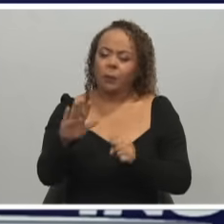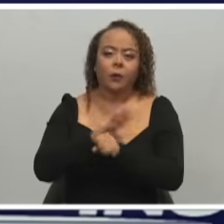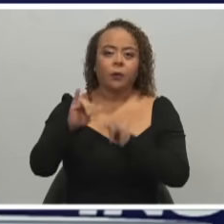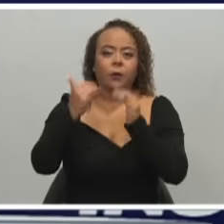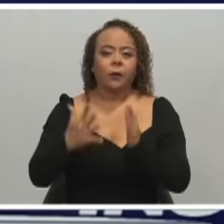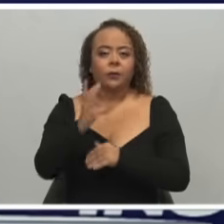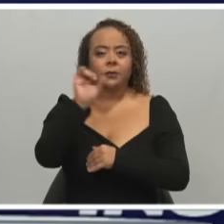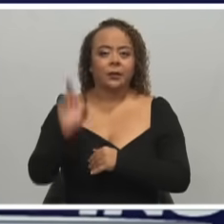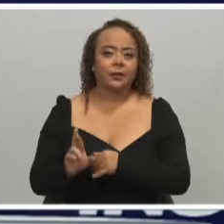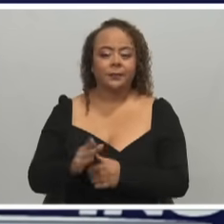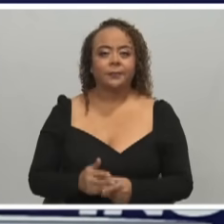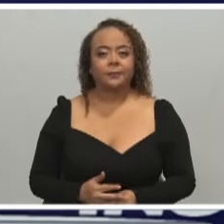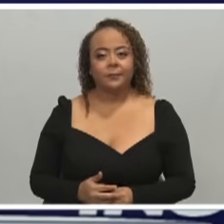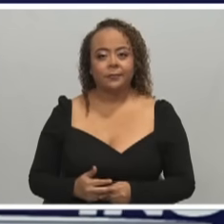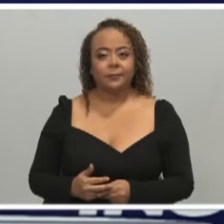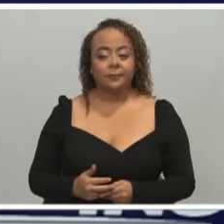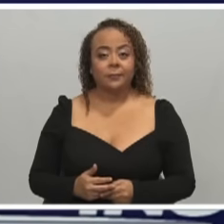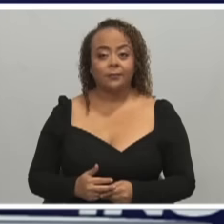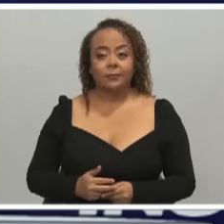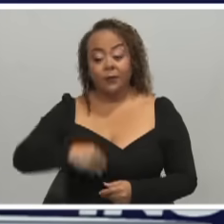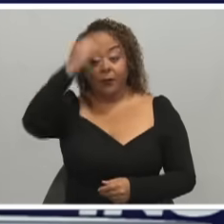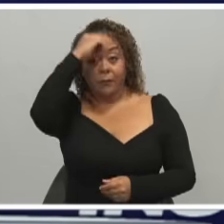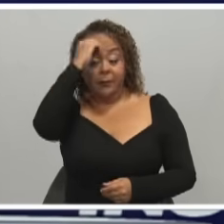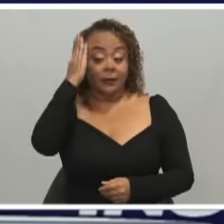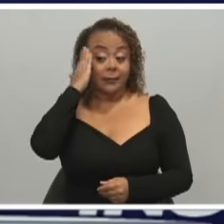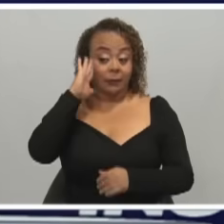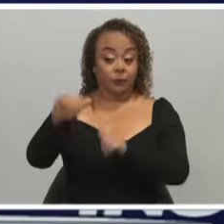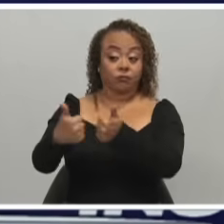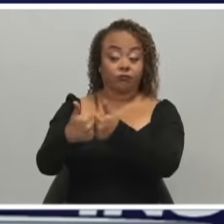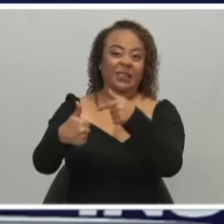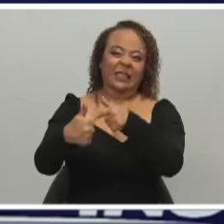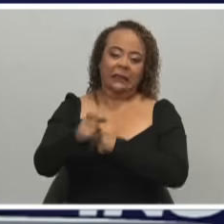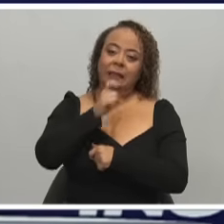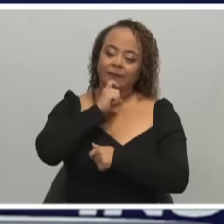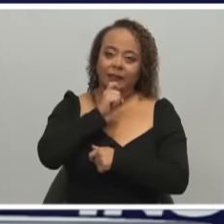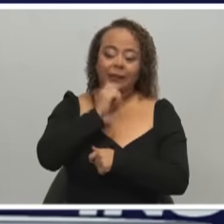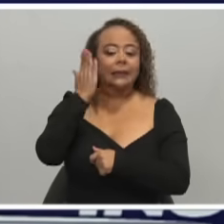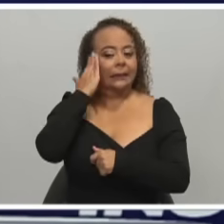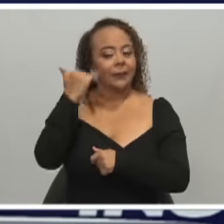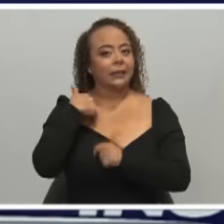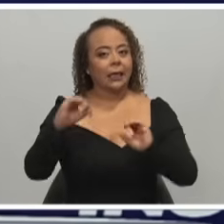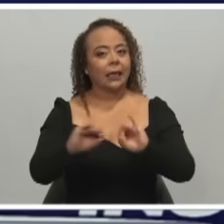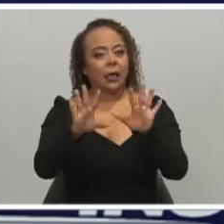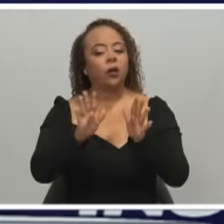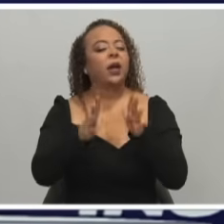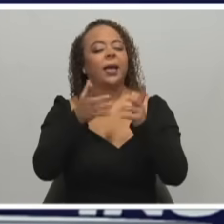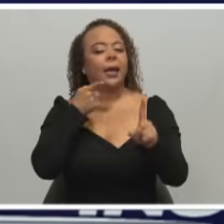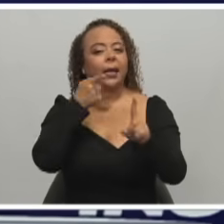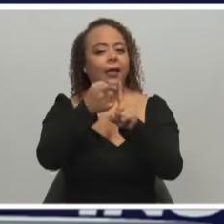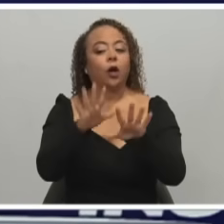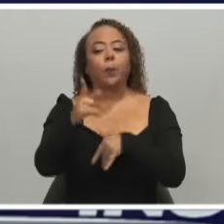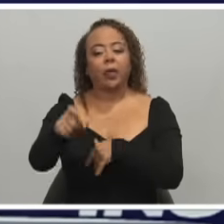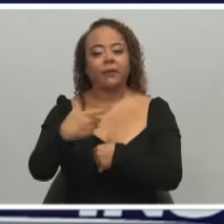de Costa Rica y obviamente que sabemos que tenemos enfrente a un rival que es difícil que sabe que tiene muy claro lo que quiere hacer cómo tiene que